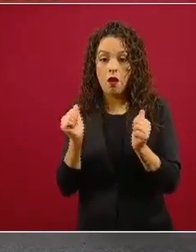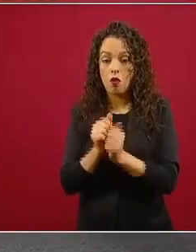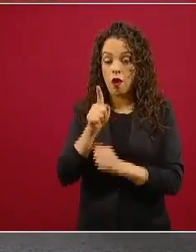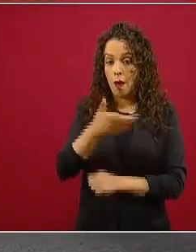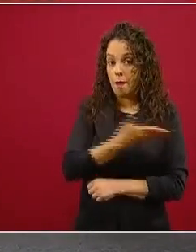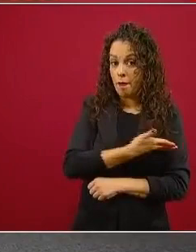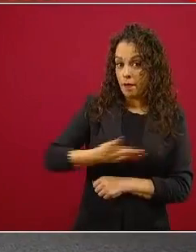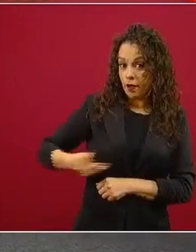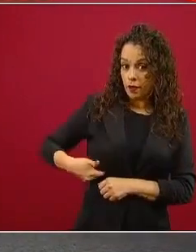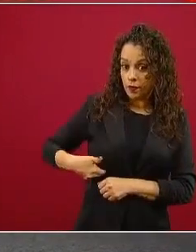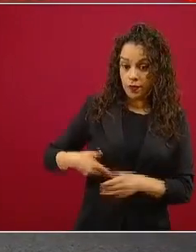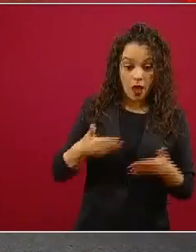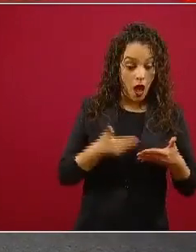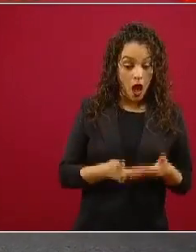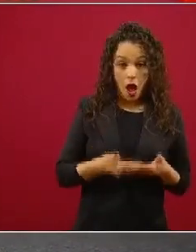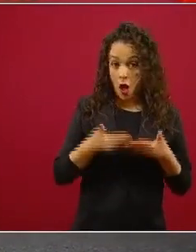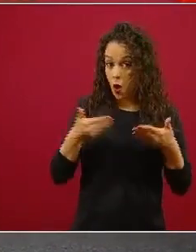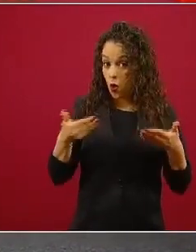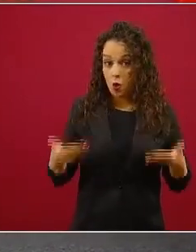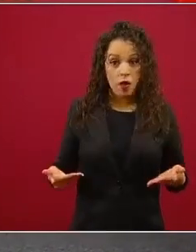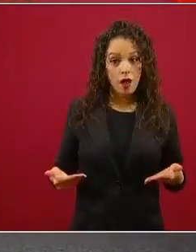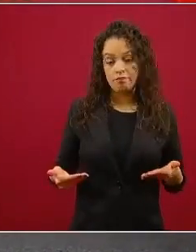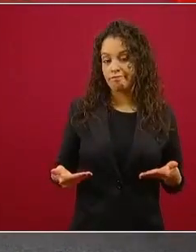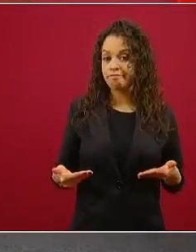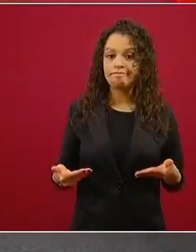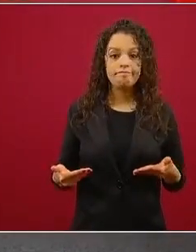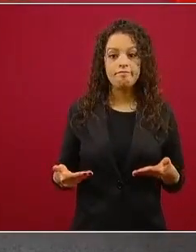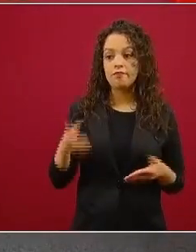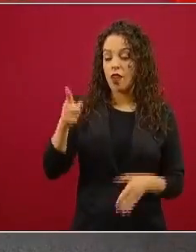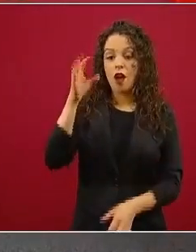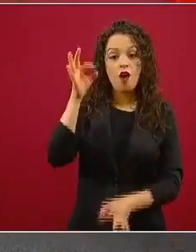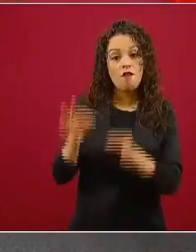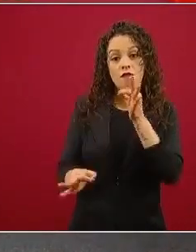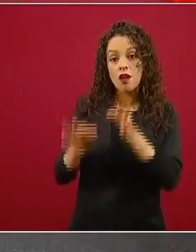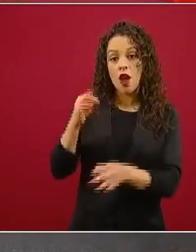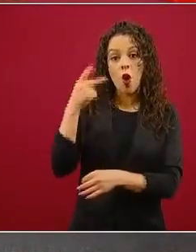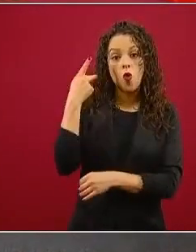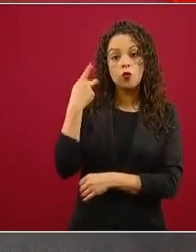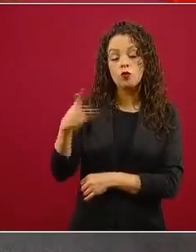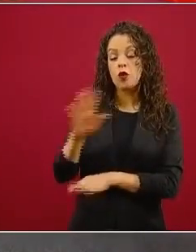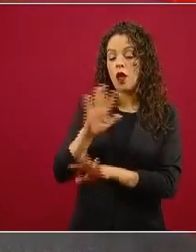Ahora la Fiscalía es autónoma.